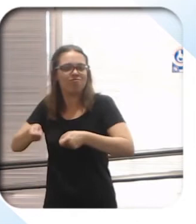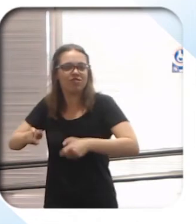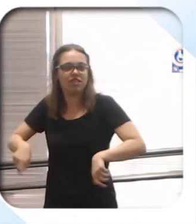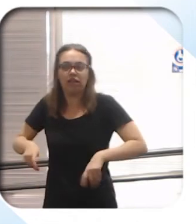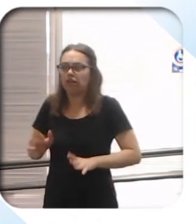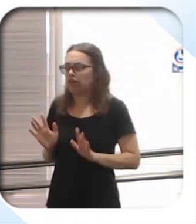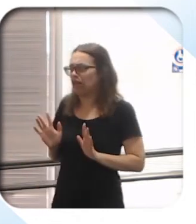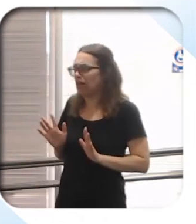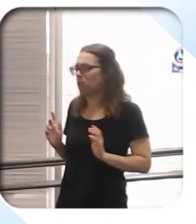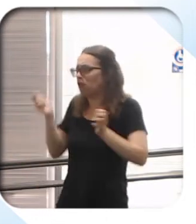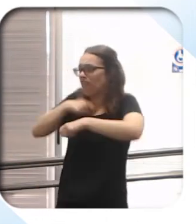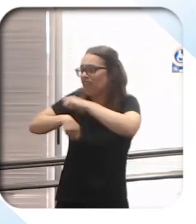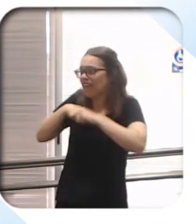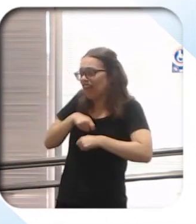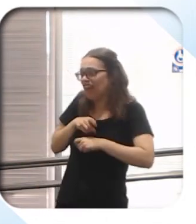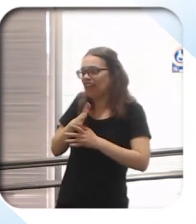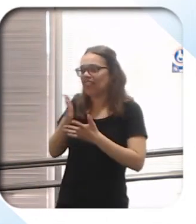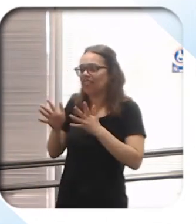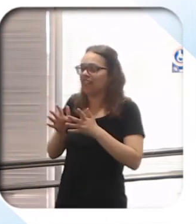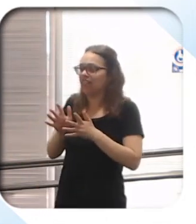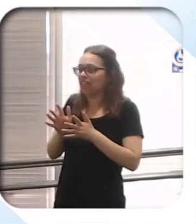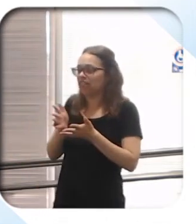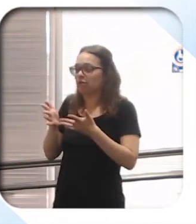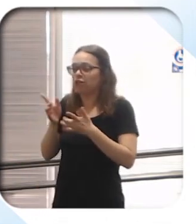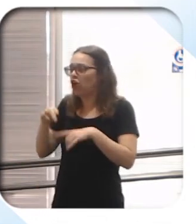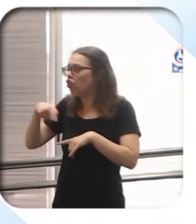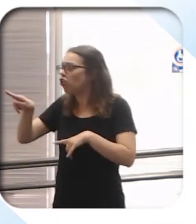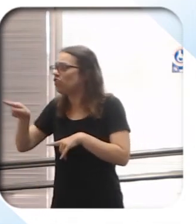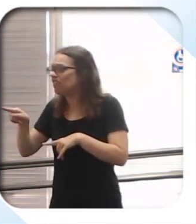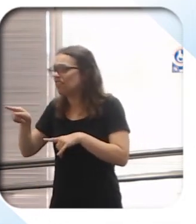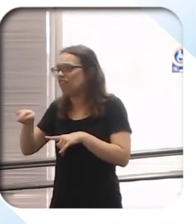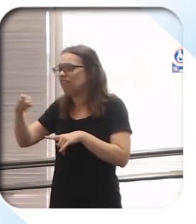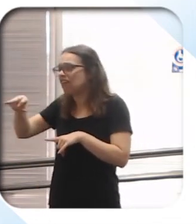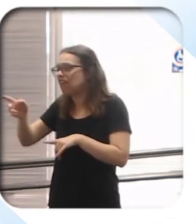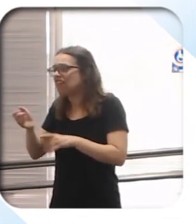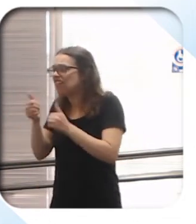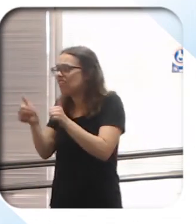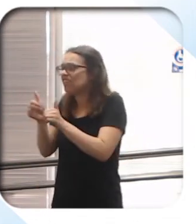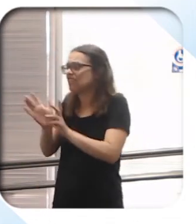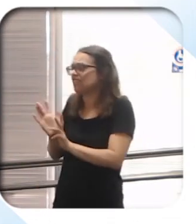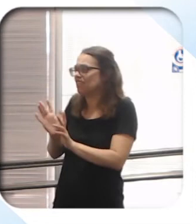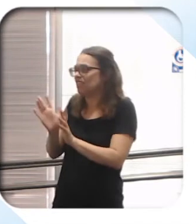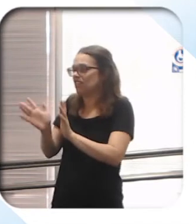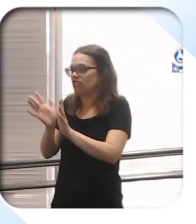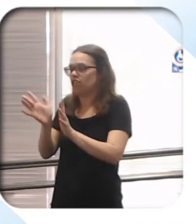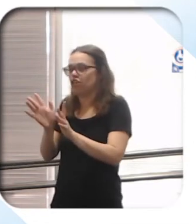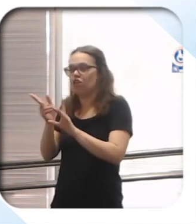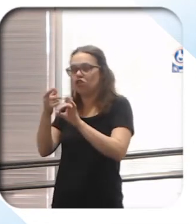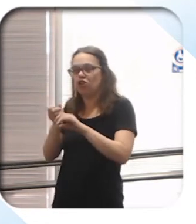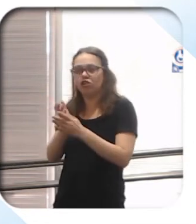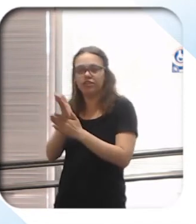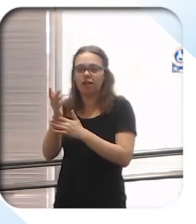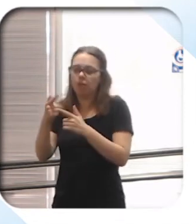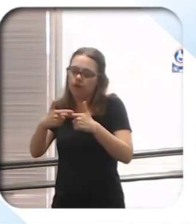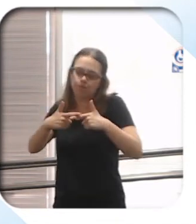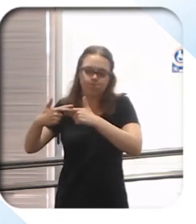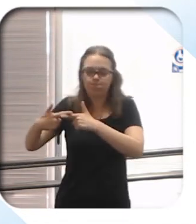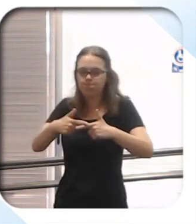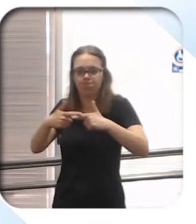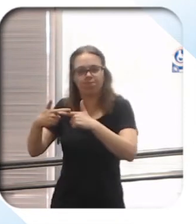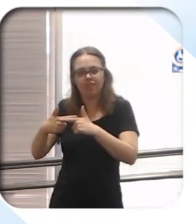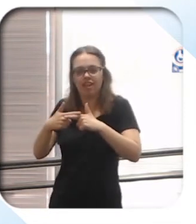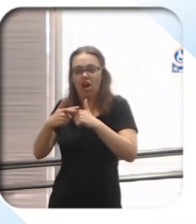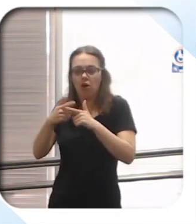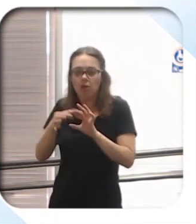Ay, nene, pero abrigate y pará, pero ¿ustedes dónde lo van a dejar? ¿Y qué van a...? Es decir, hay todo un intento y una lucha por ser